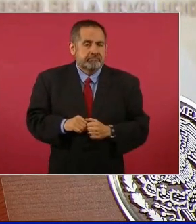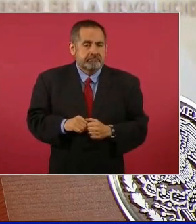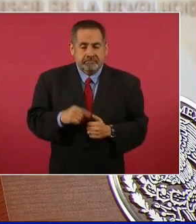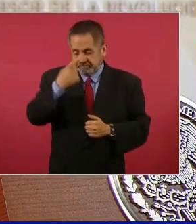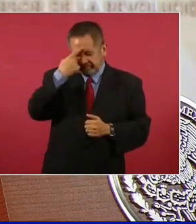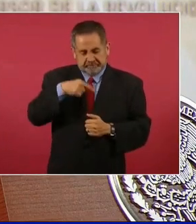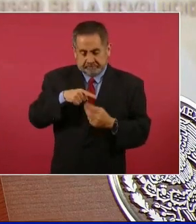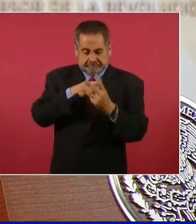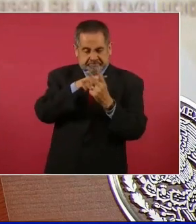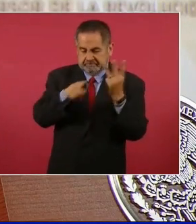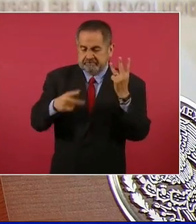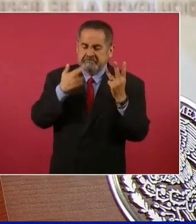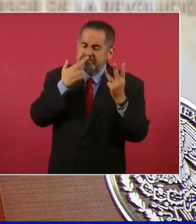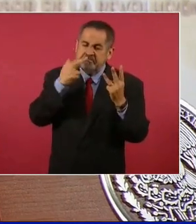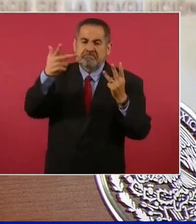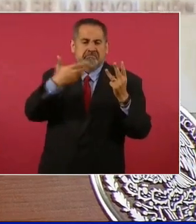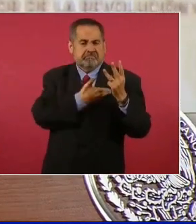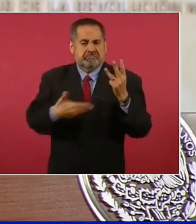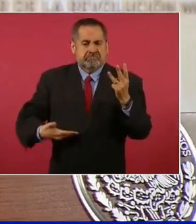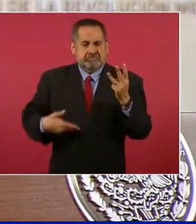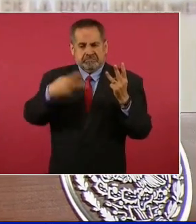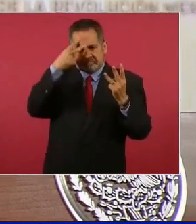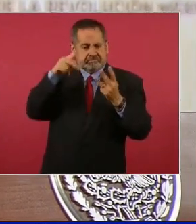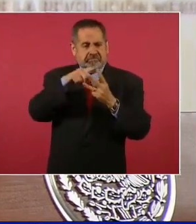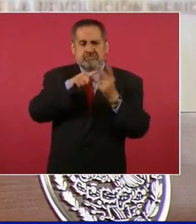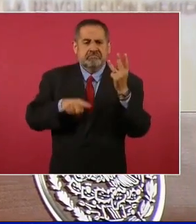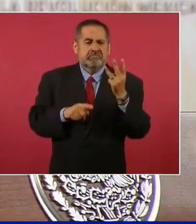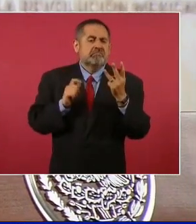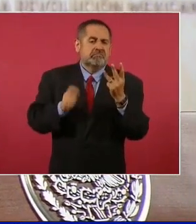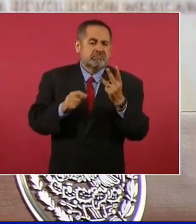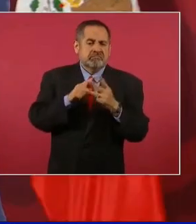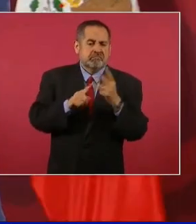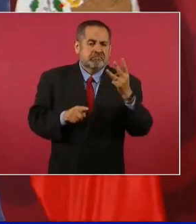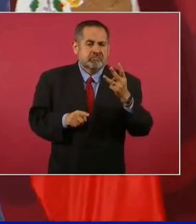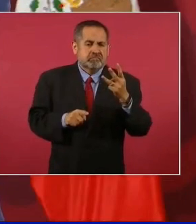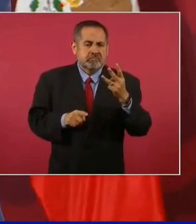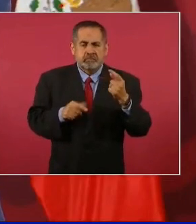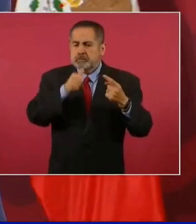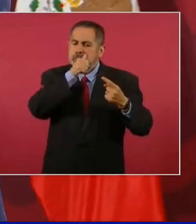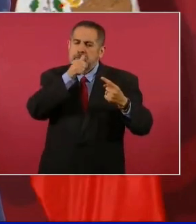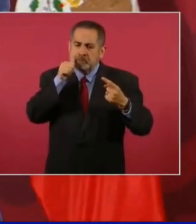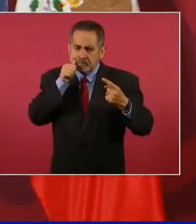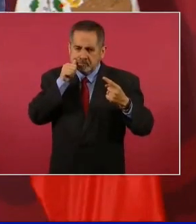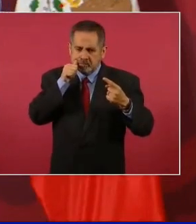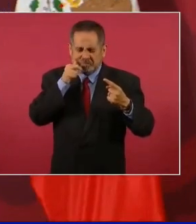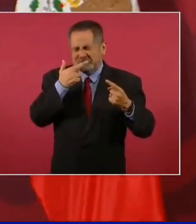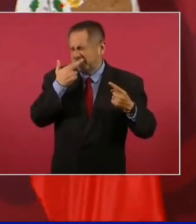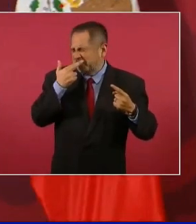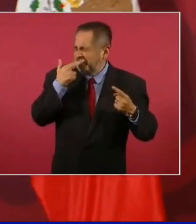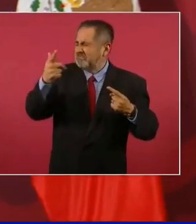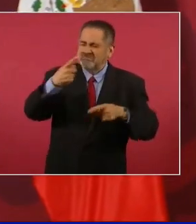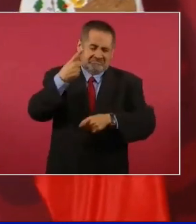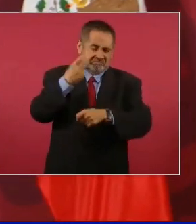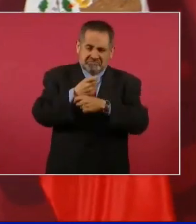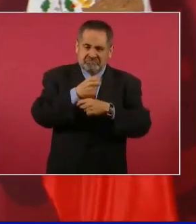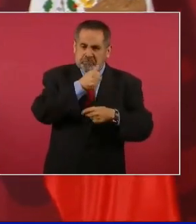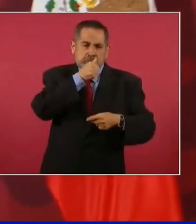Para mí los tres mejores presidentes de México son Benito Juárez, el mejor de